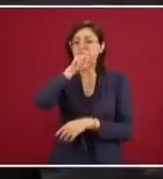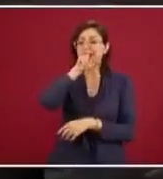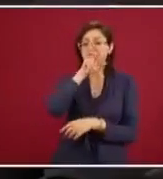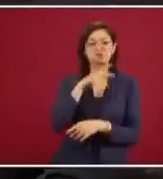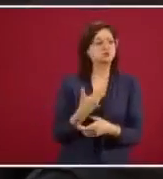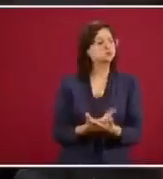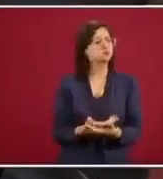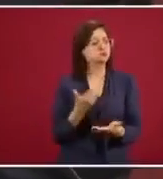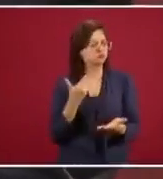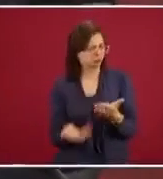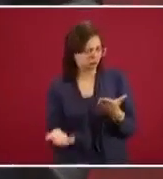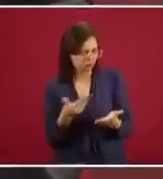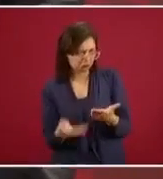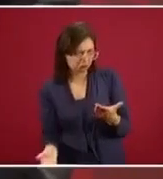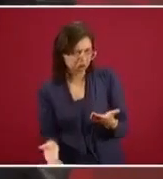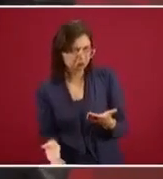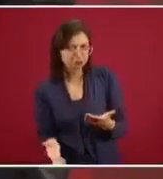habido